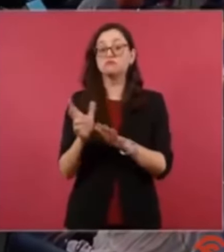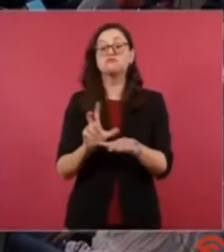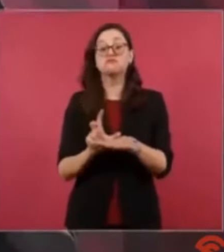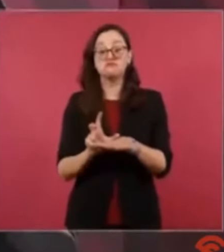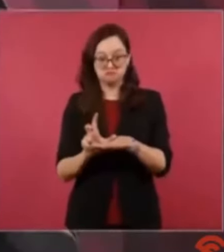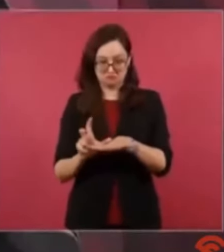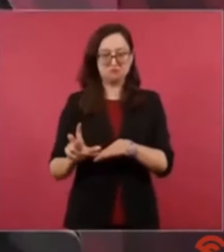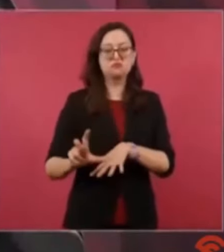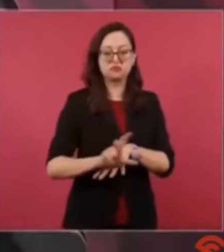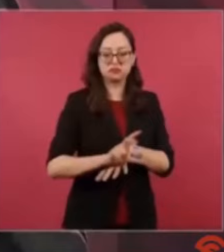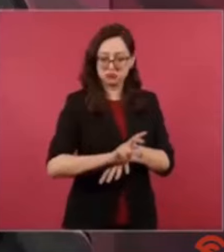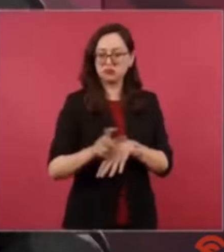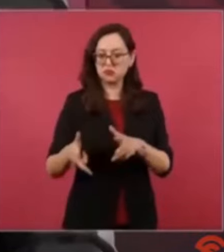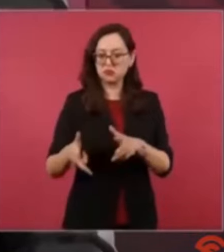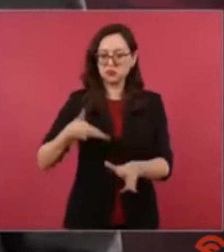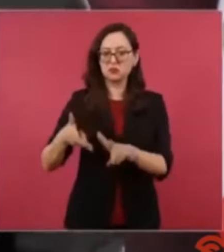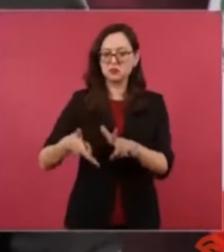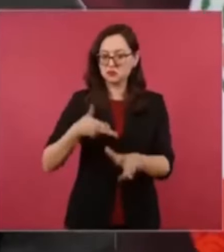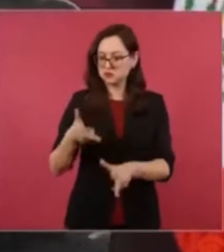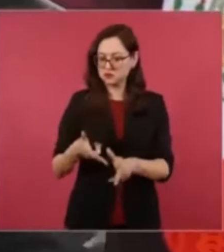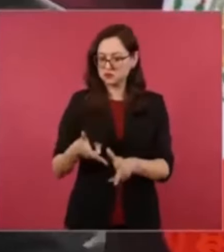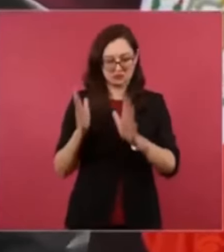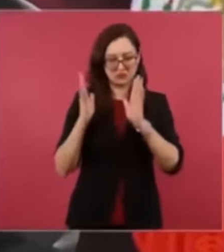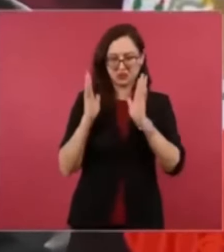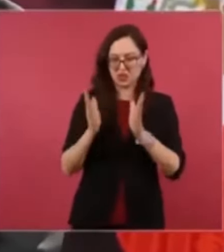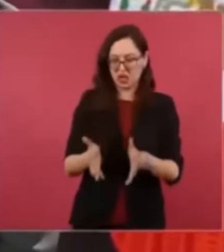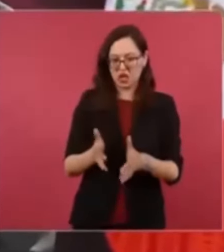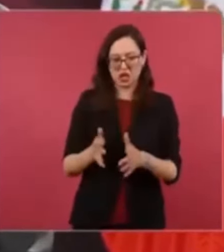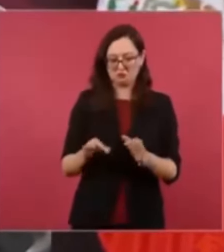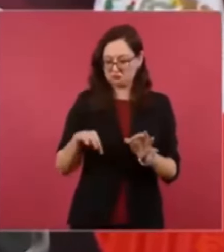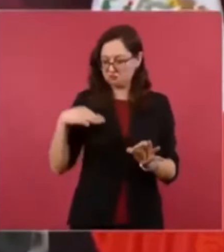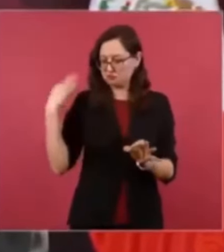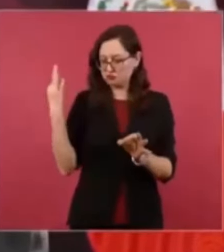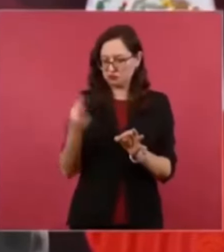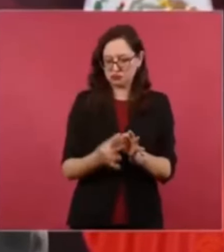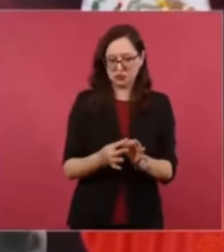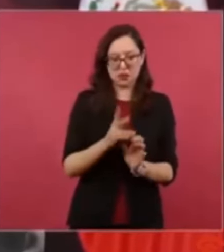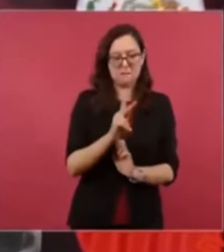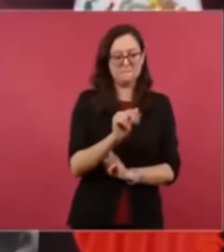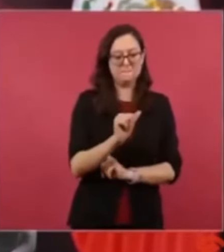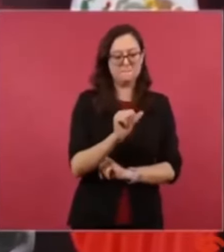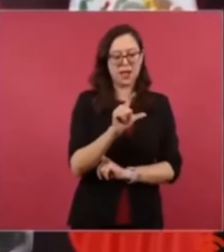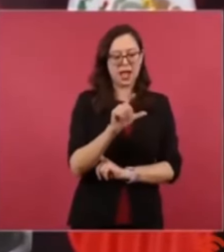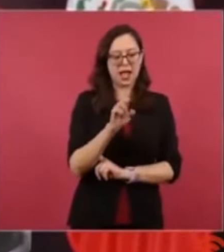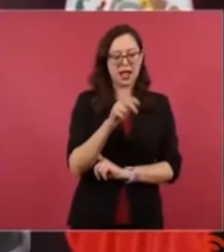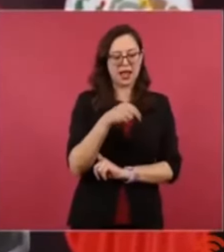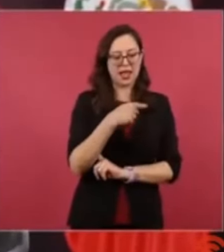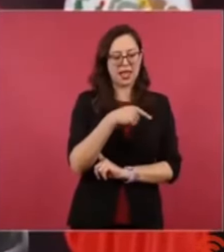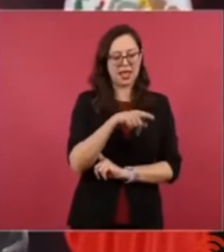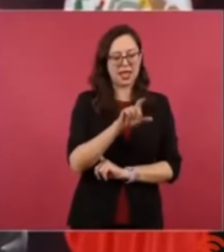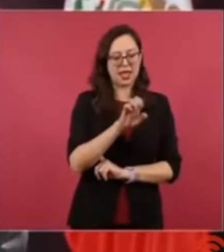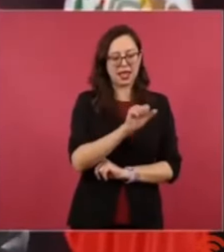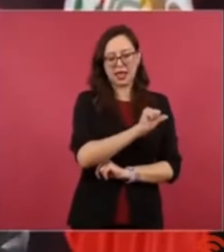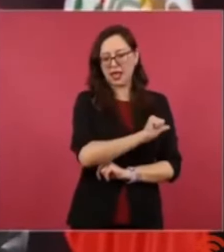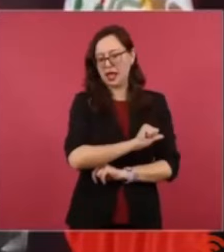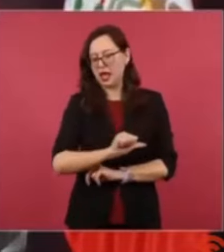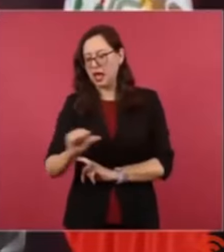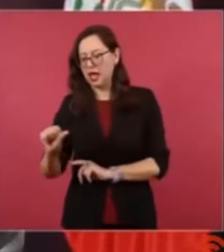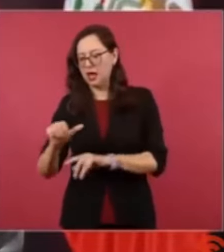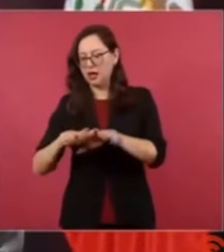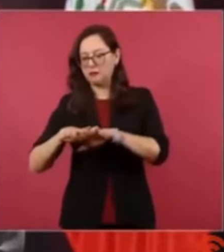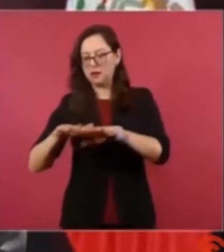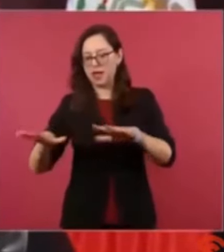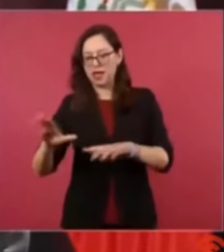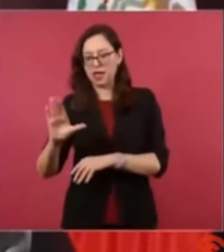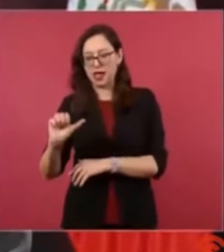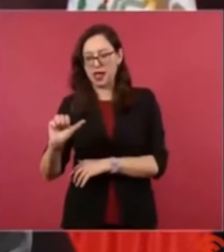ya está funcionando de Palenque hasta Playa del Carmen. Ya